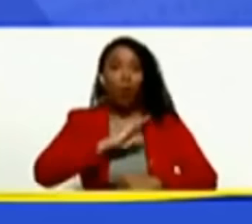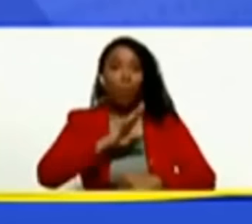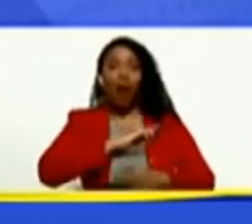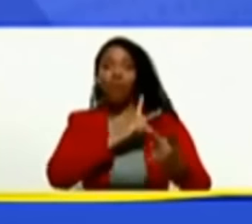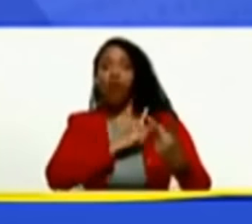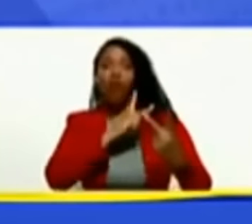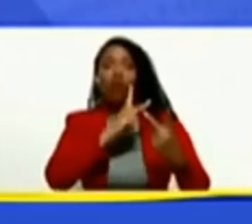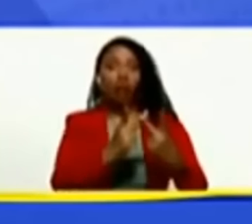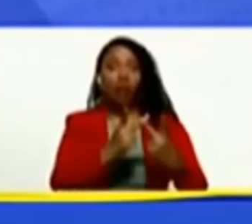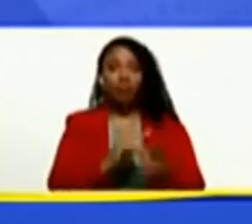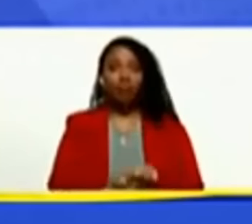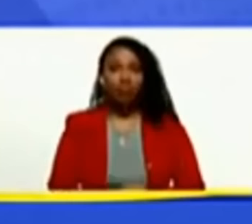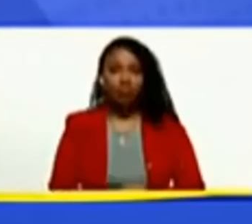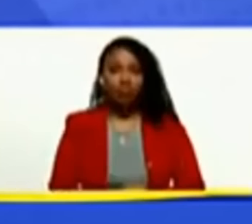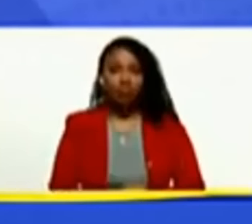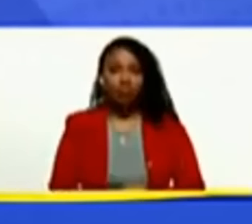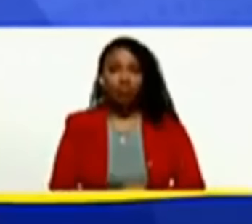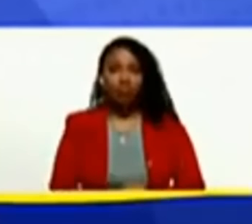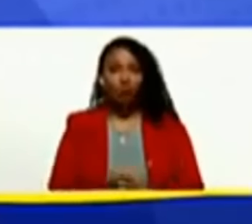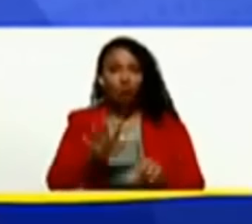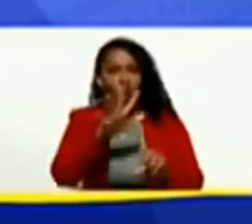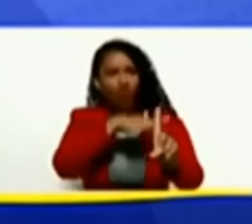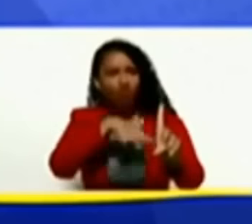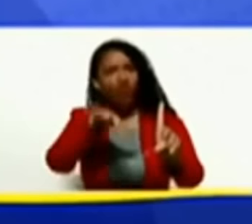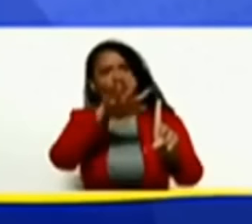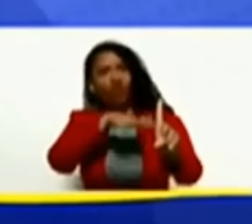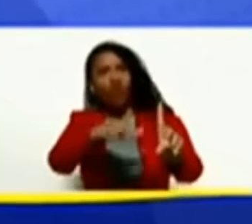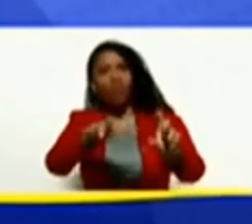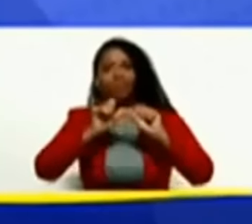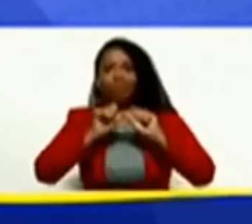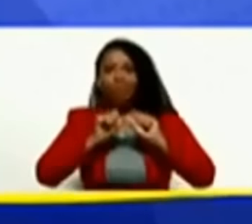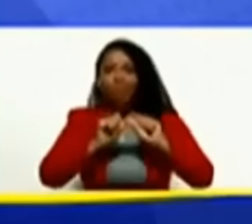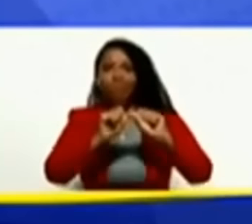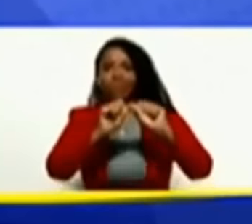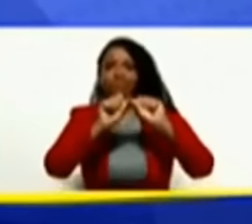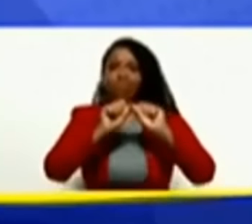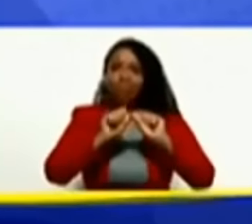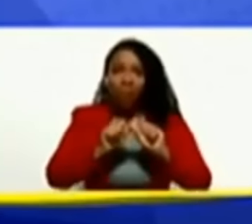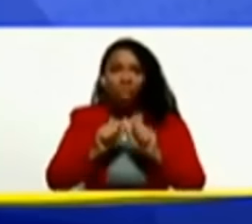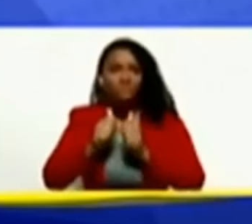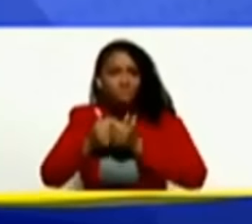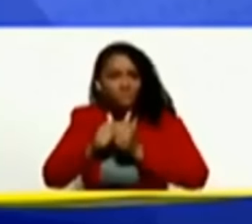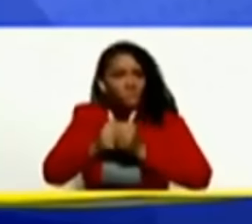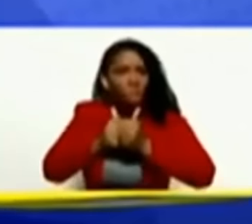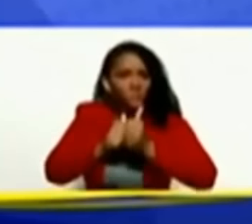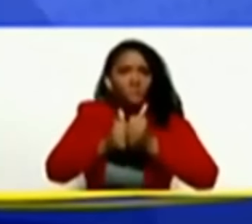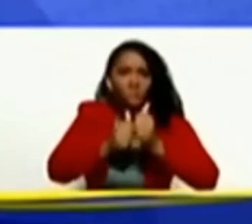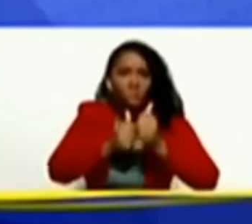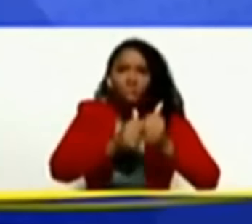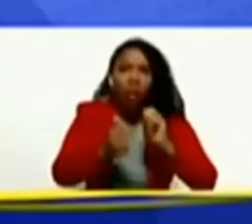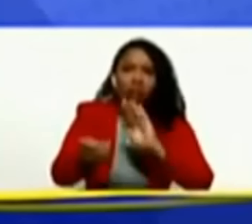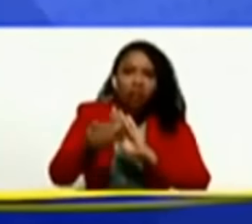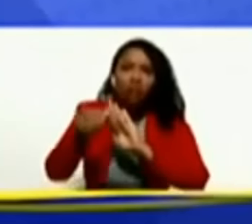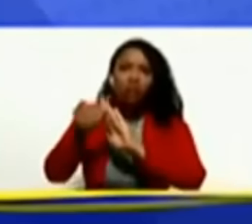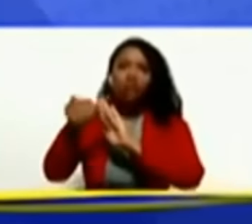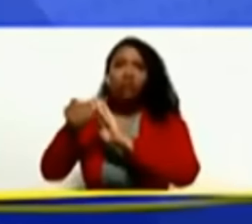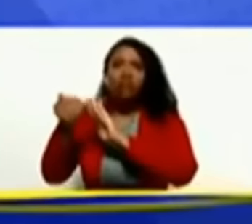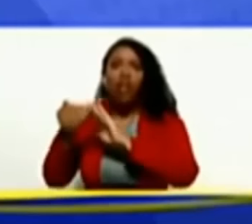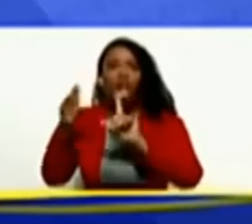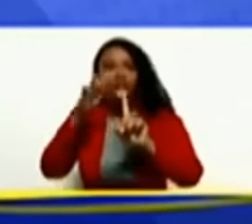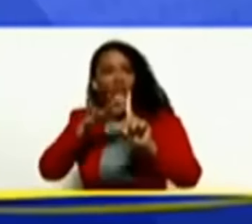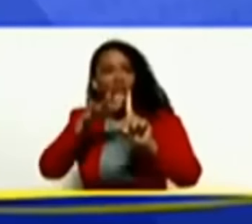de la majestuosidad e importancia del evento, se reunió el Estado Mayor Superior de la Fuerza Armada Nacional Bolivariana, FAN, con el Ministro